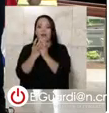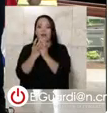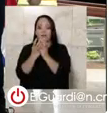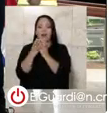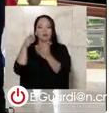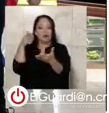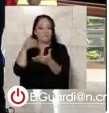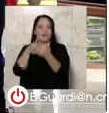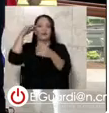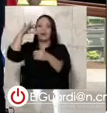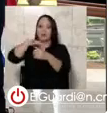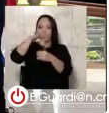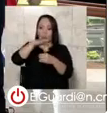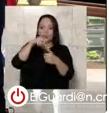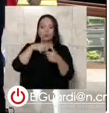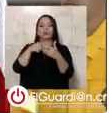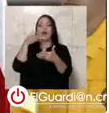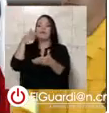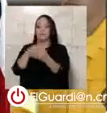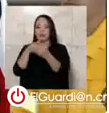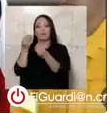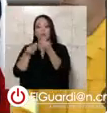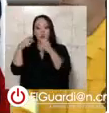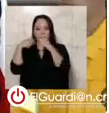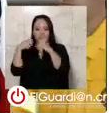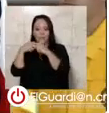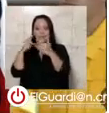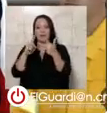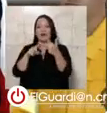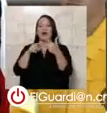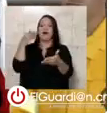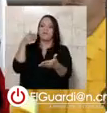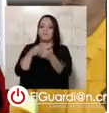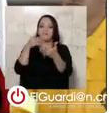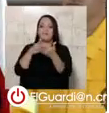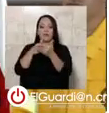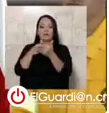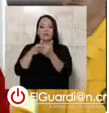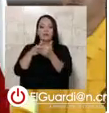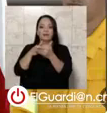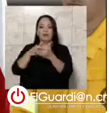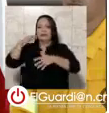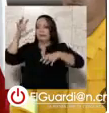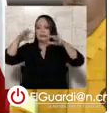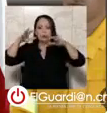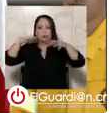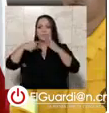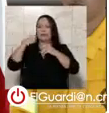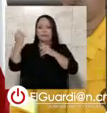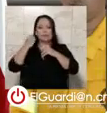la agricultura, la generación de electricidad, la irregularidad de lluvias, desastres, etcétera.